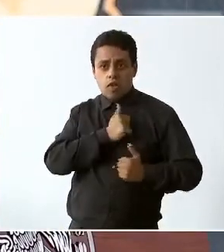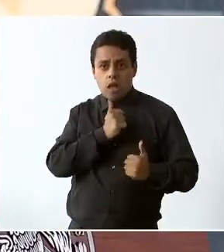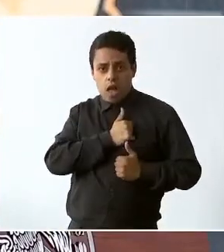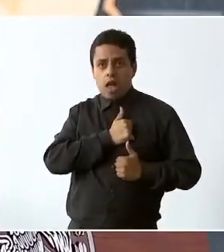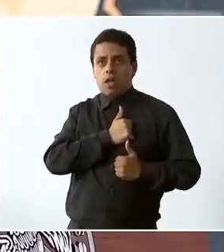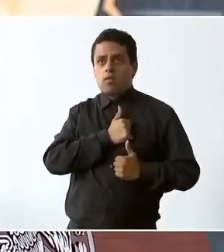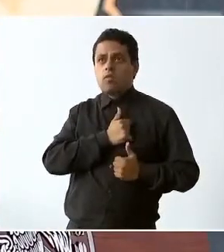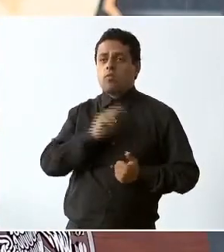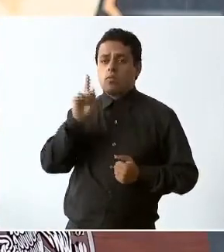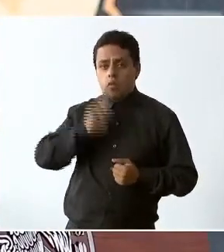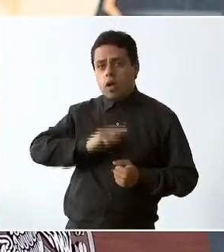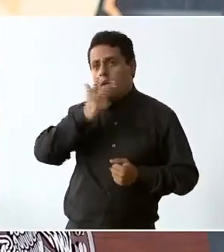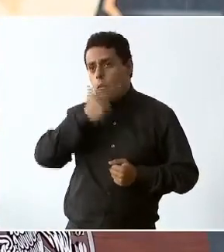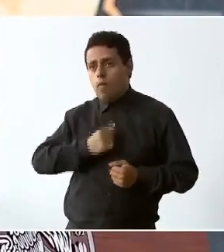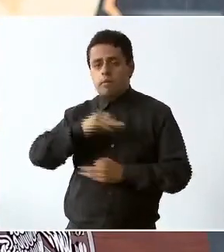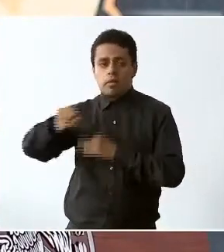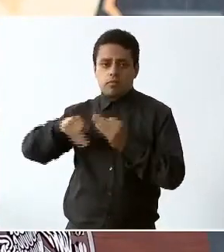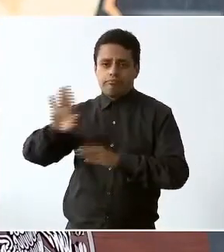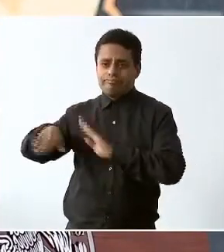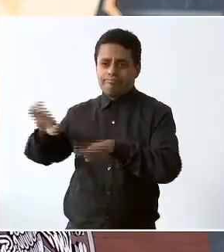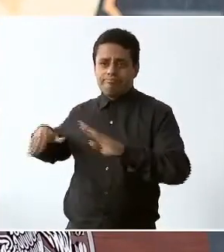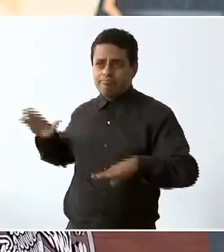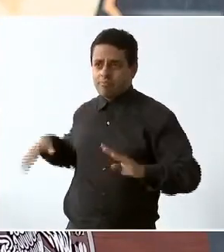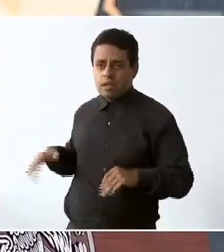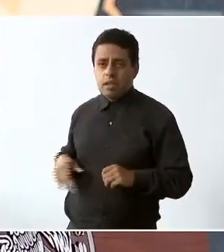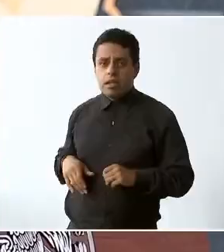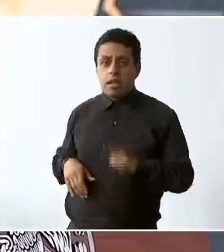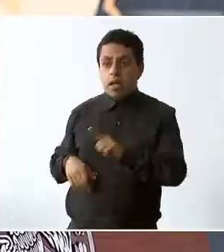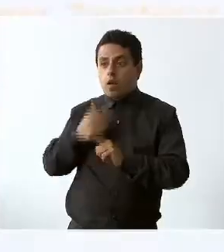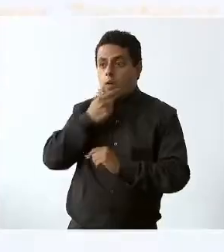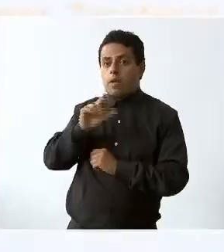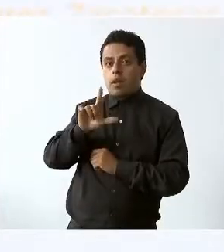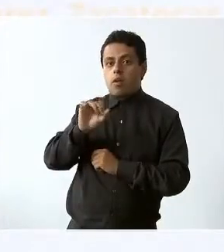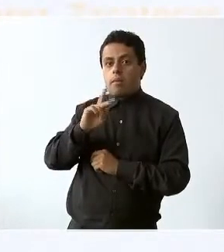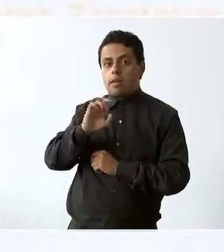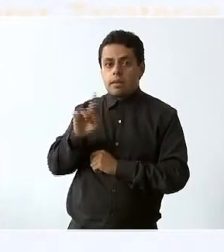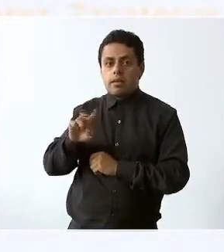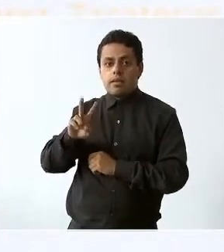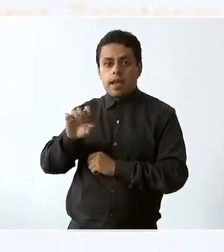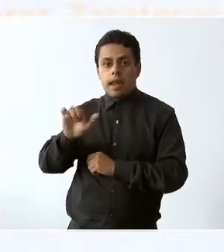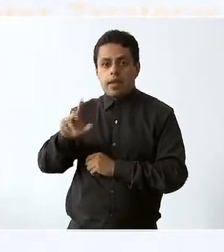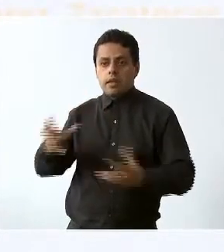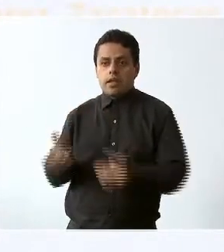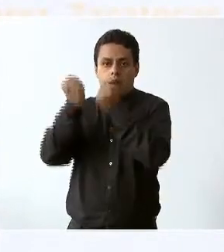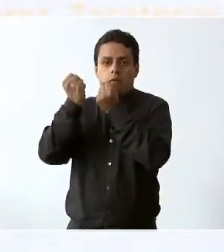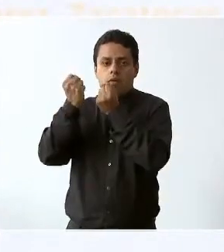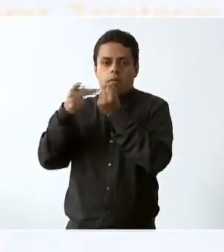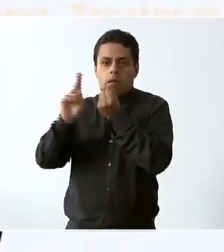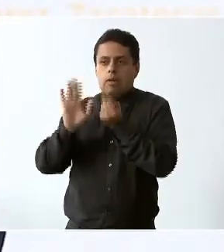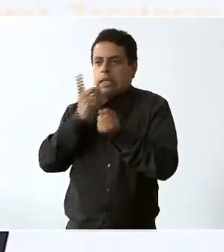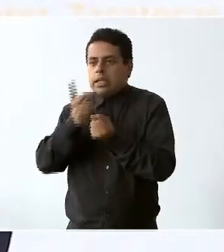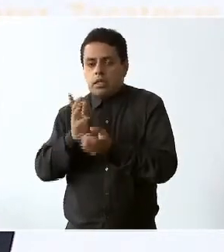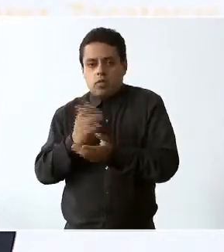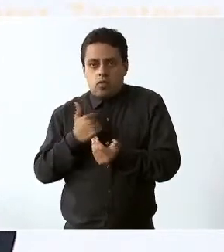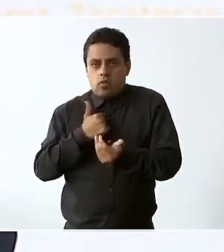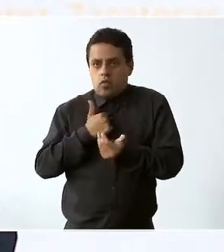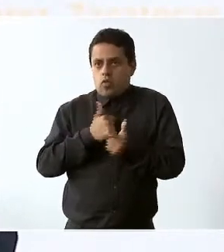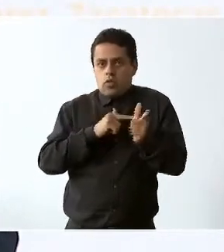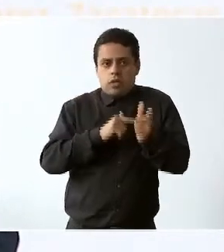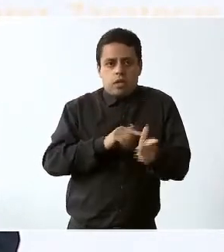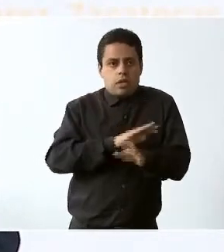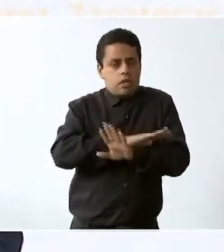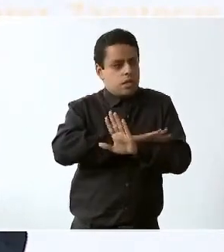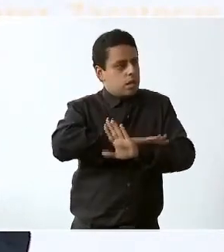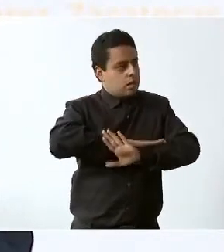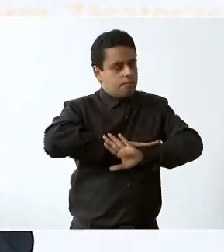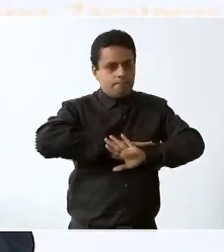y soldaderas. López Velarde se salvó, pero ya no quiso seguir en lo